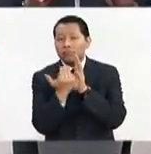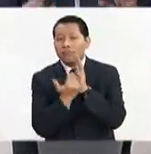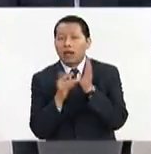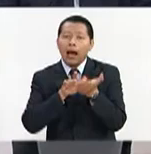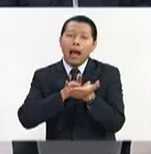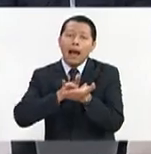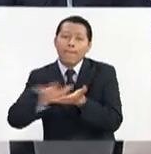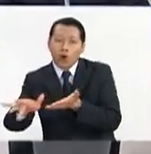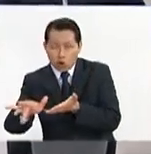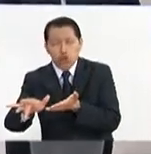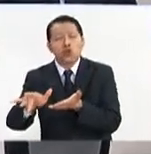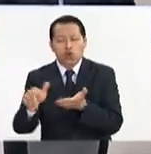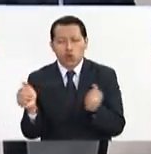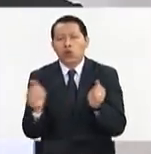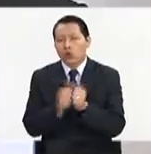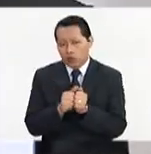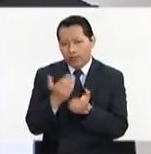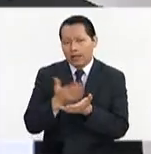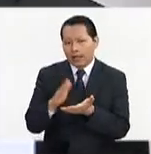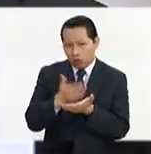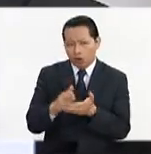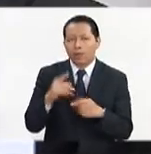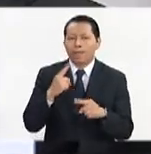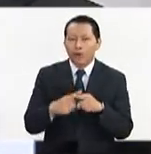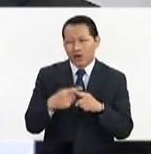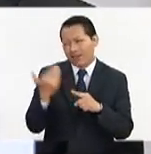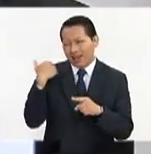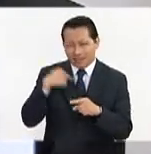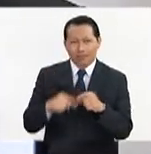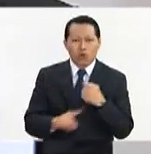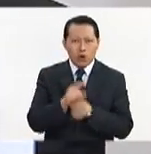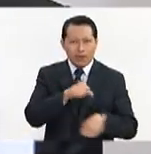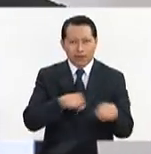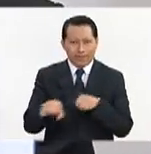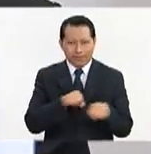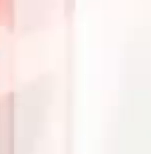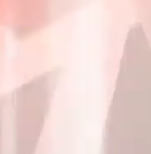a derechohabientes con créditos vigentes que hayan resultado afectados por el terremoto.